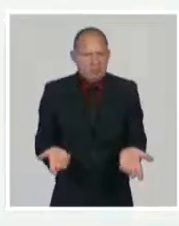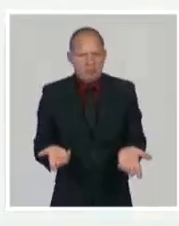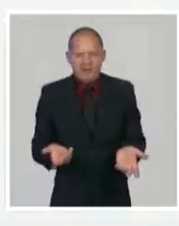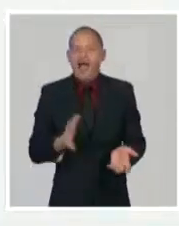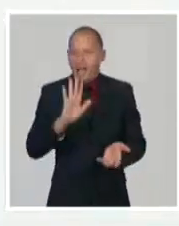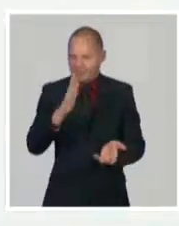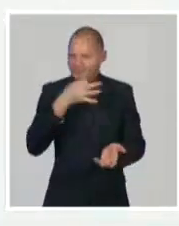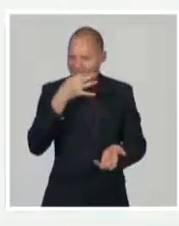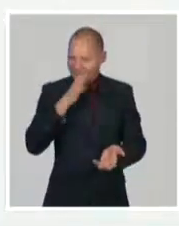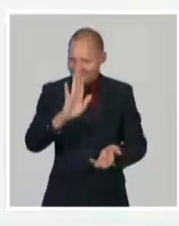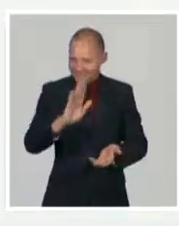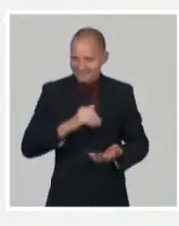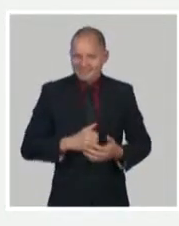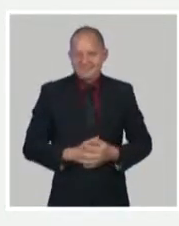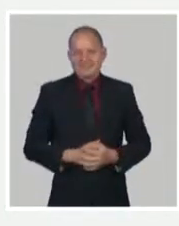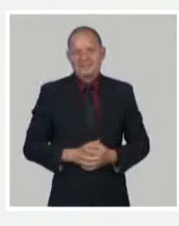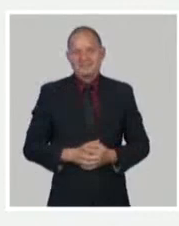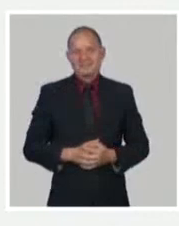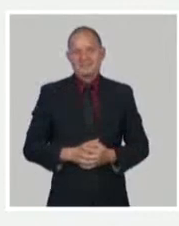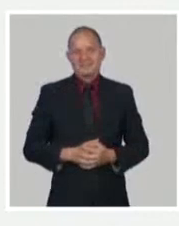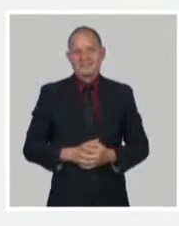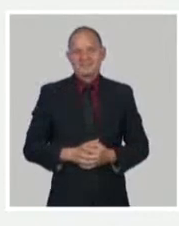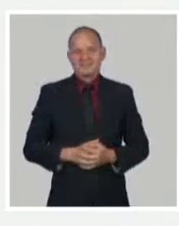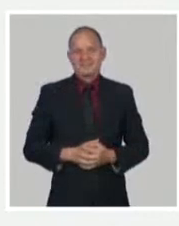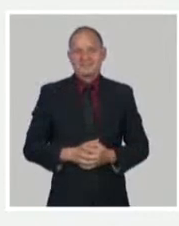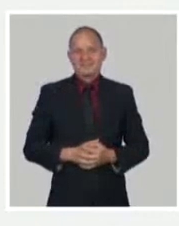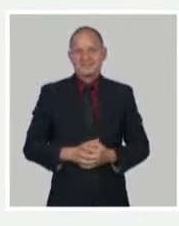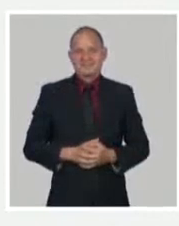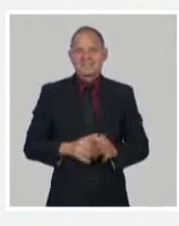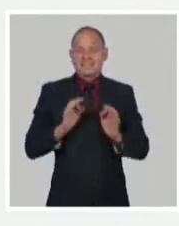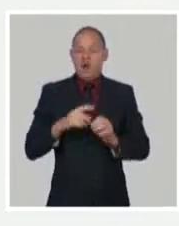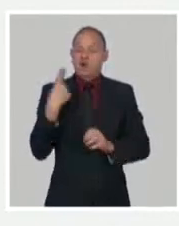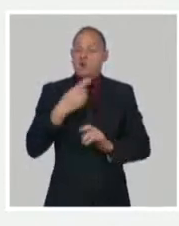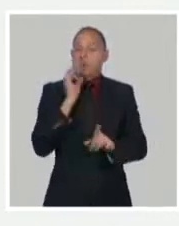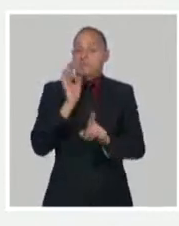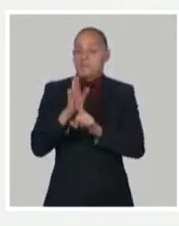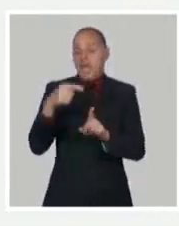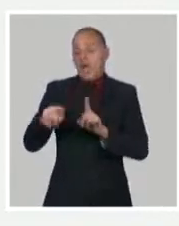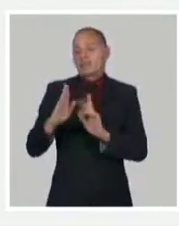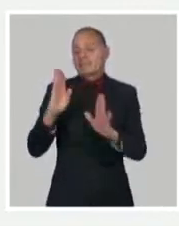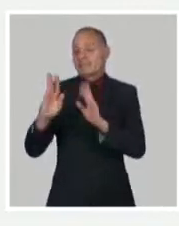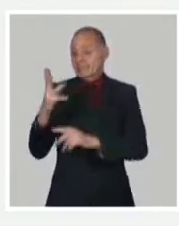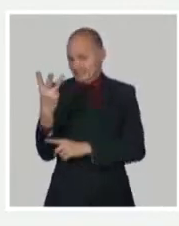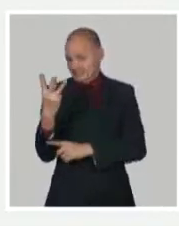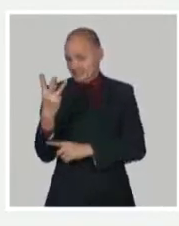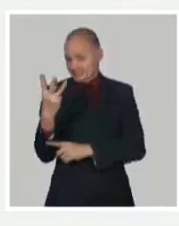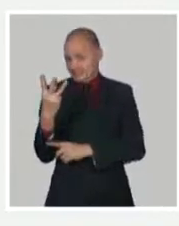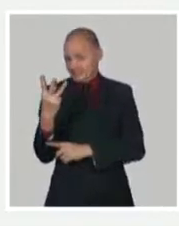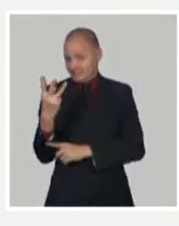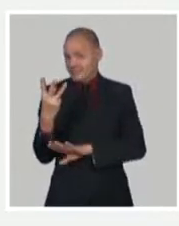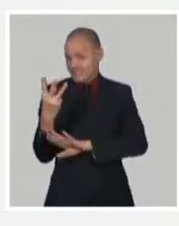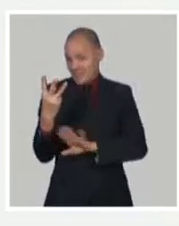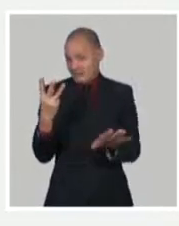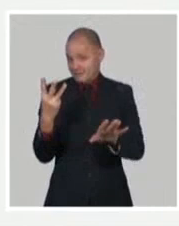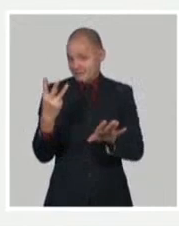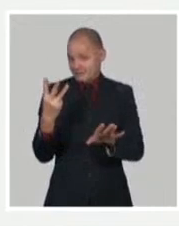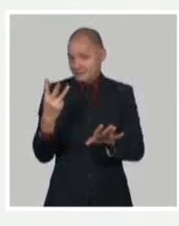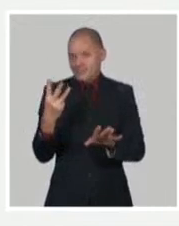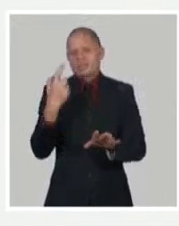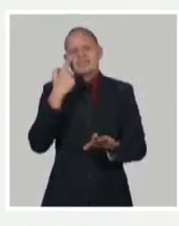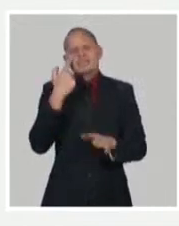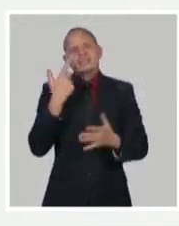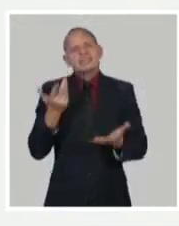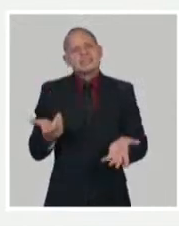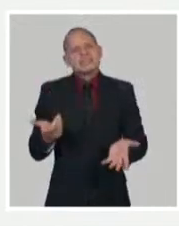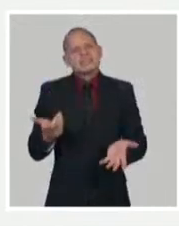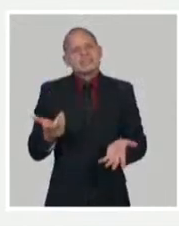Nosotros consideramos que evidentemente arrancaremos la fase 3, pero obviamente la